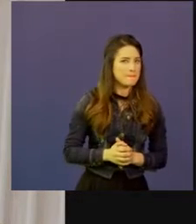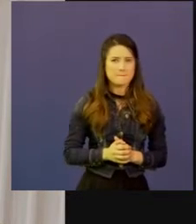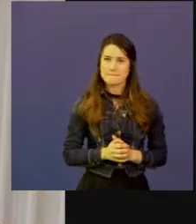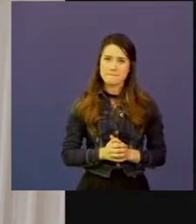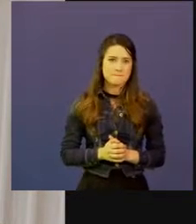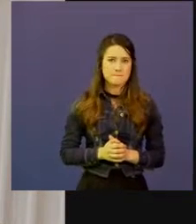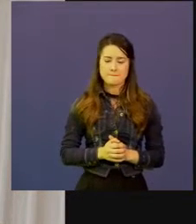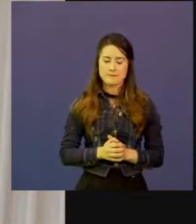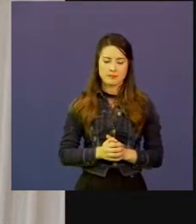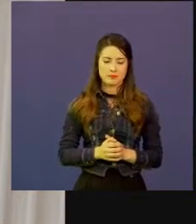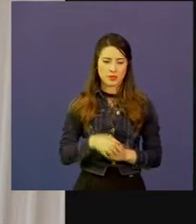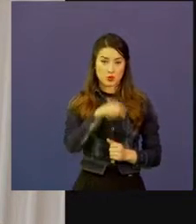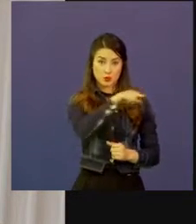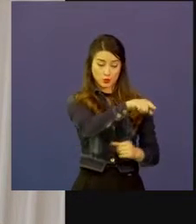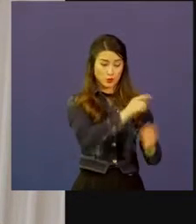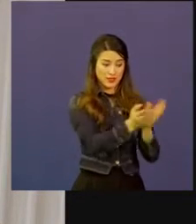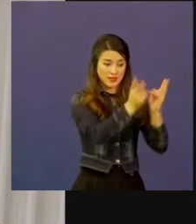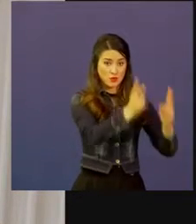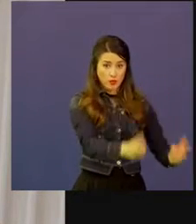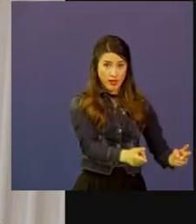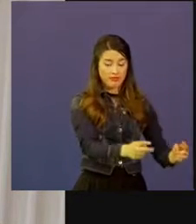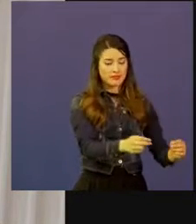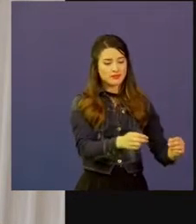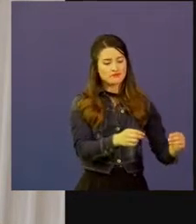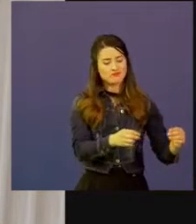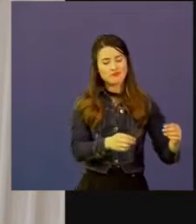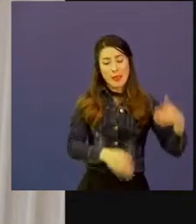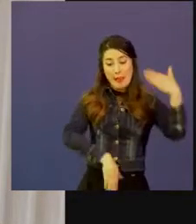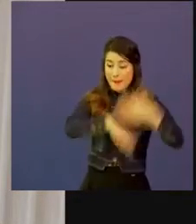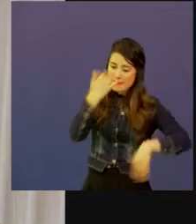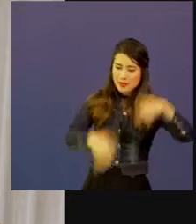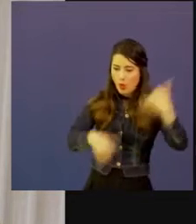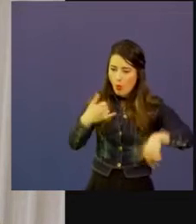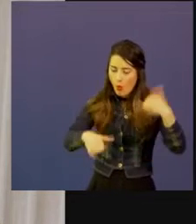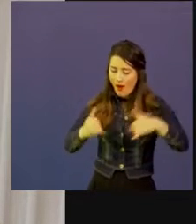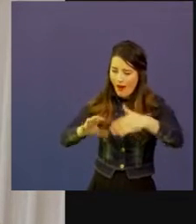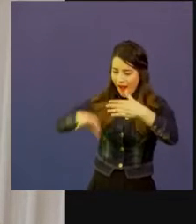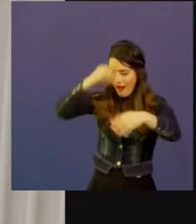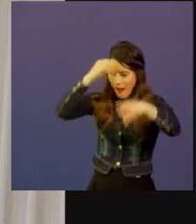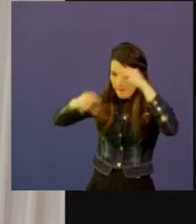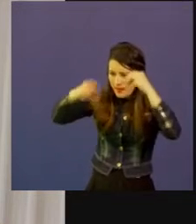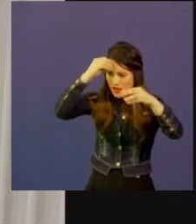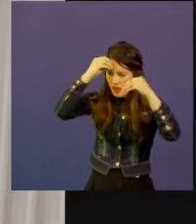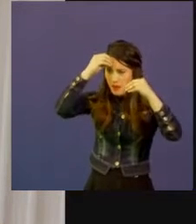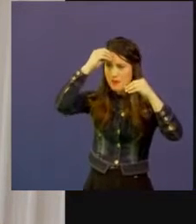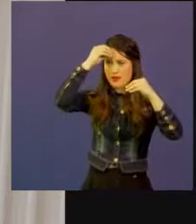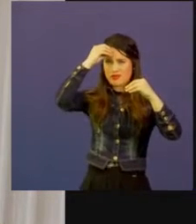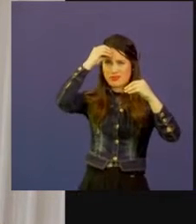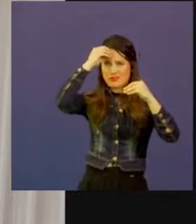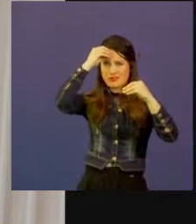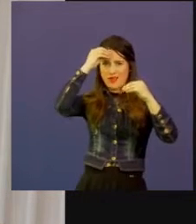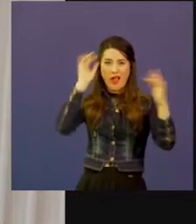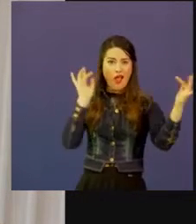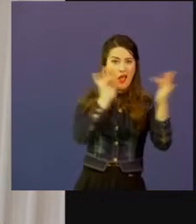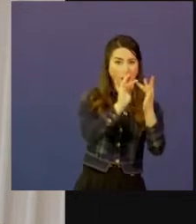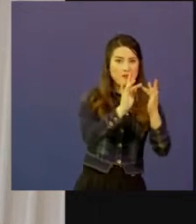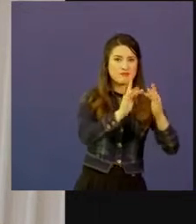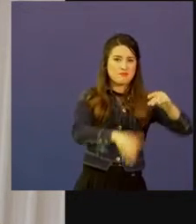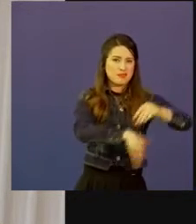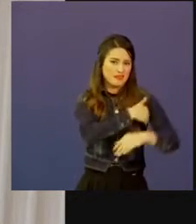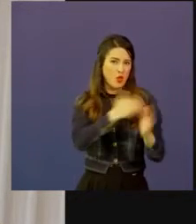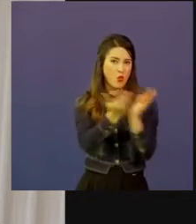adquiere o los conocimientos que adquiere durante las sesiones de juego, al contrastarlas con lo que requieren los estándares educativos.